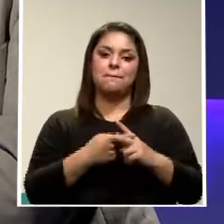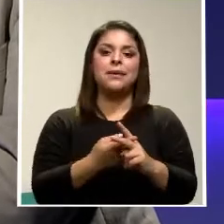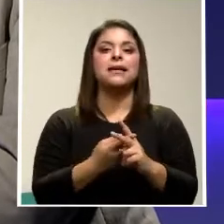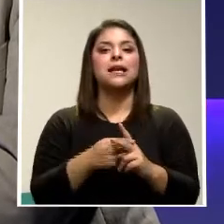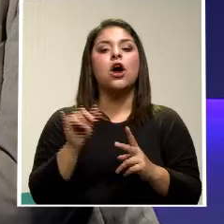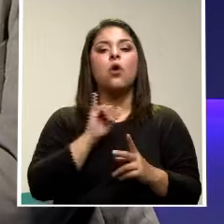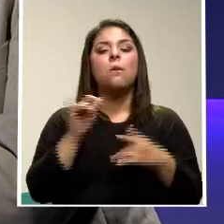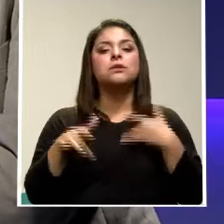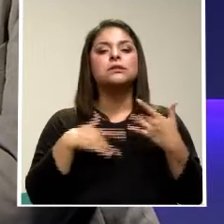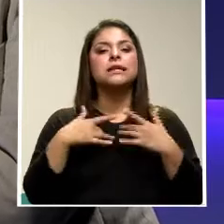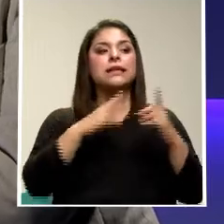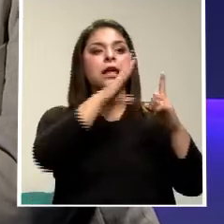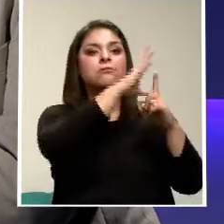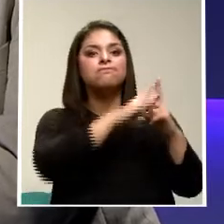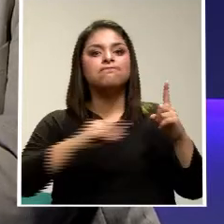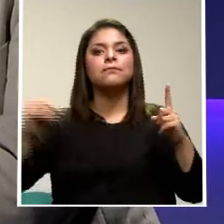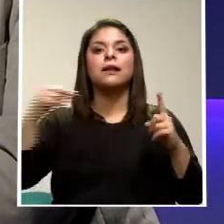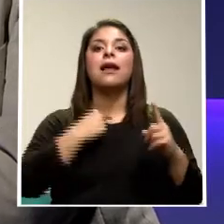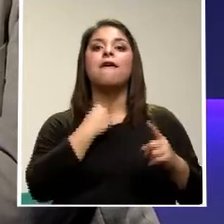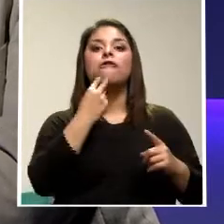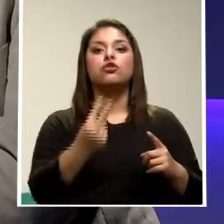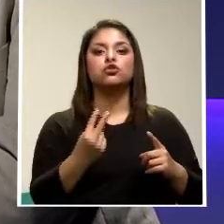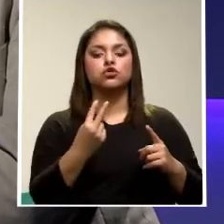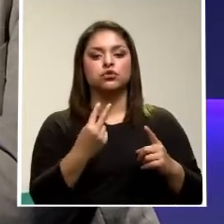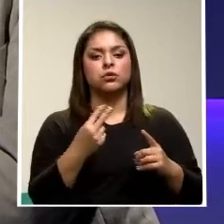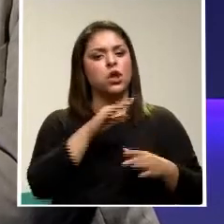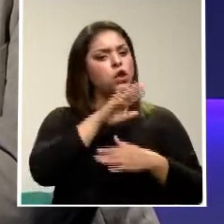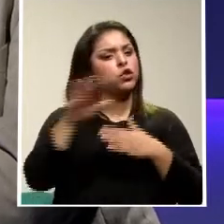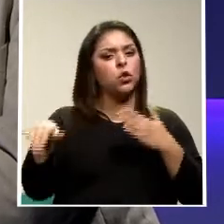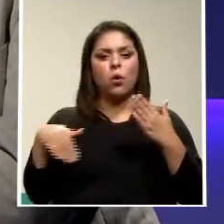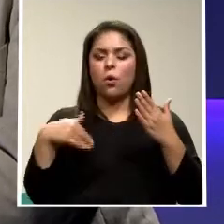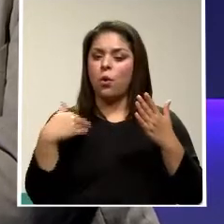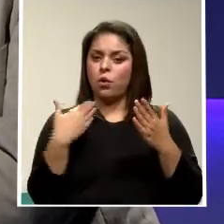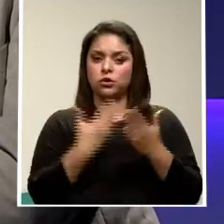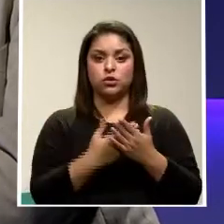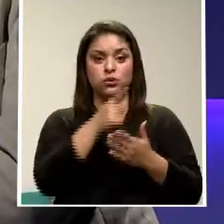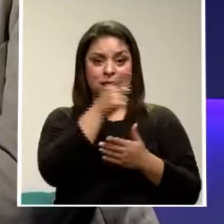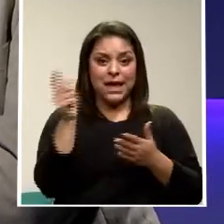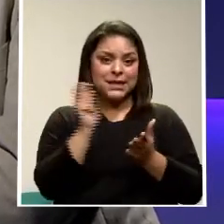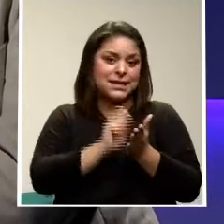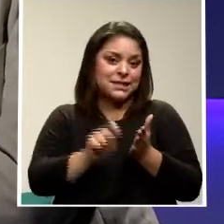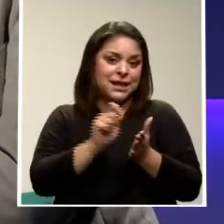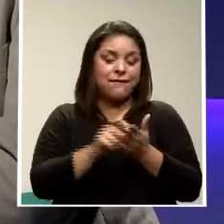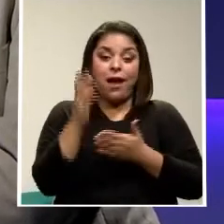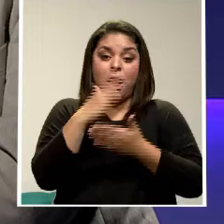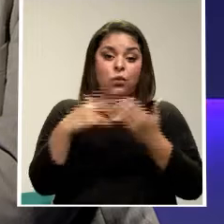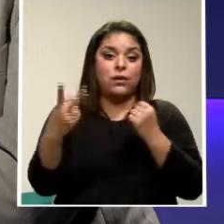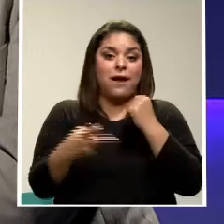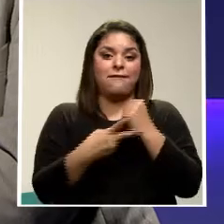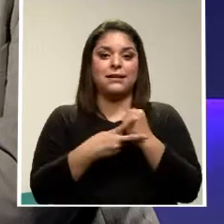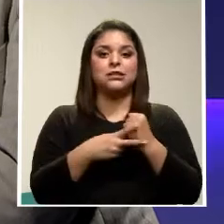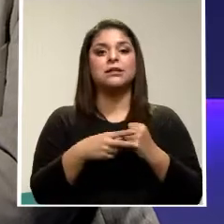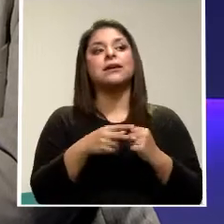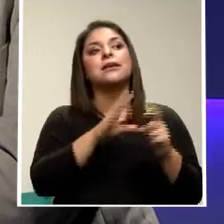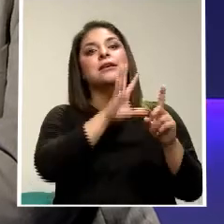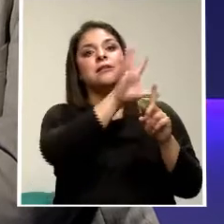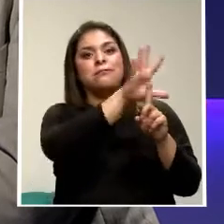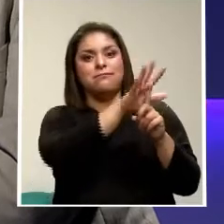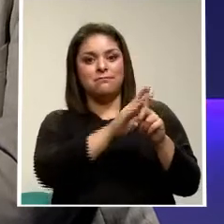imitación de la voz. Uno imita esa voz. Todos los que hemos escrito alguna vez, imitado a Cortázar, o